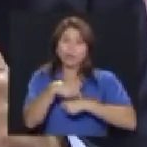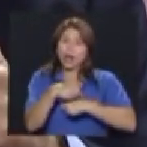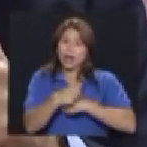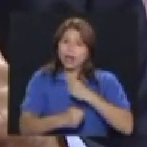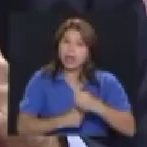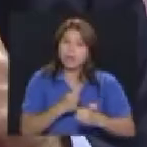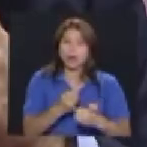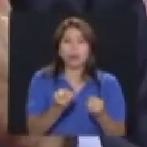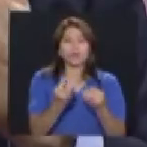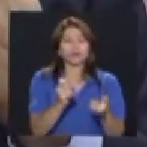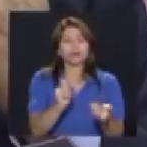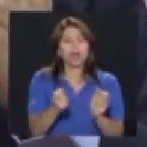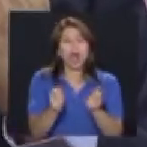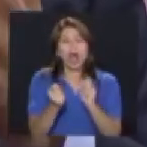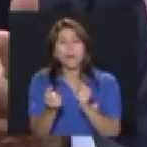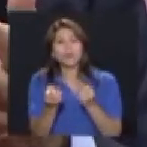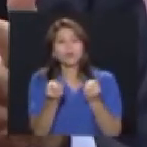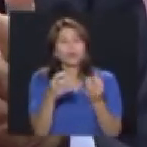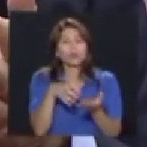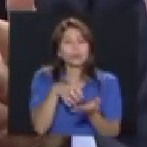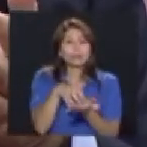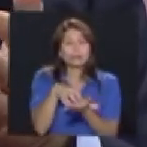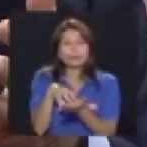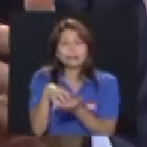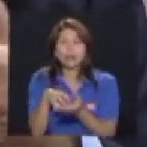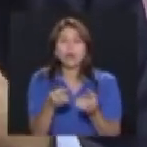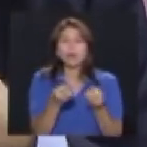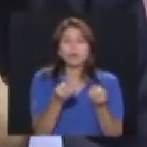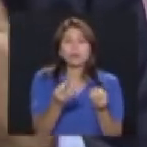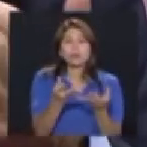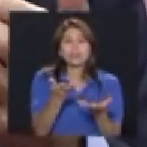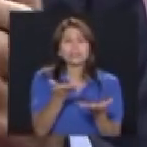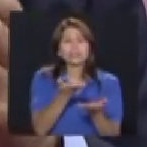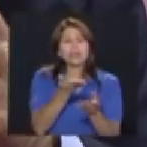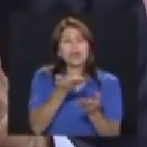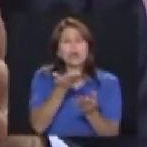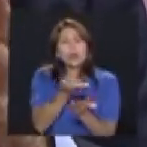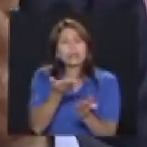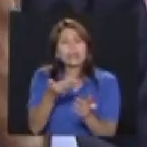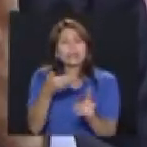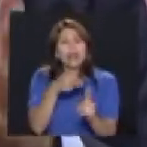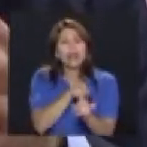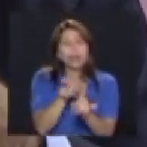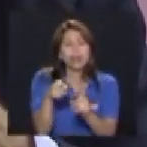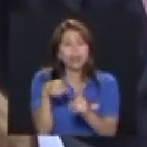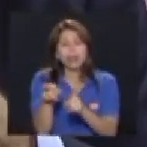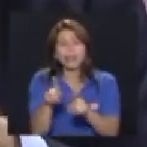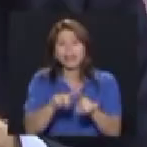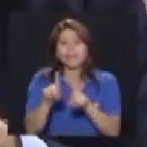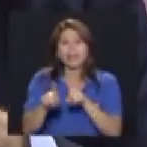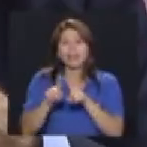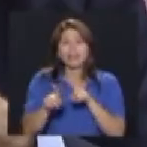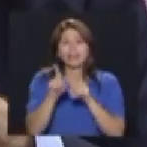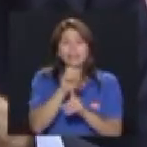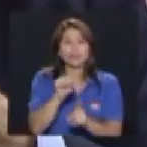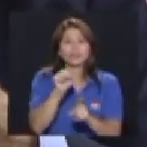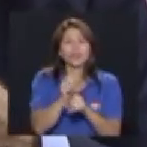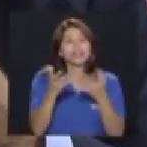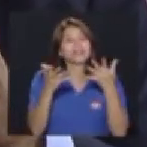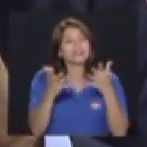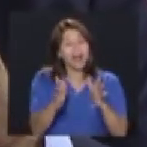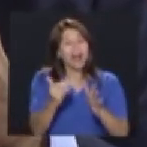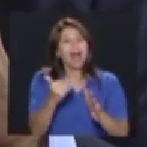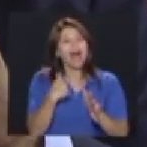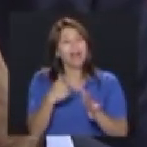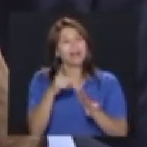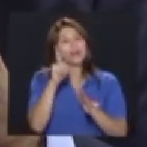de incertidumbres, de modificaciones de rumbos, de forcejeos, habrá un referente. Y es